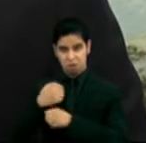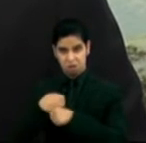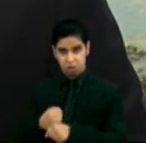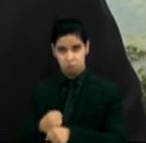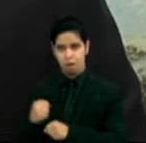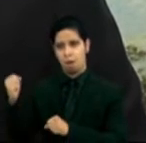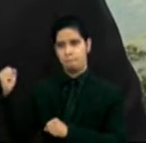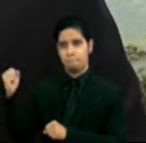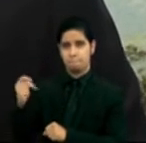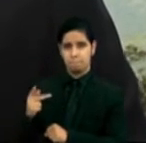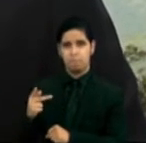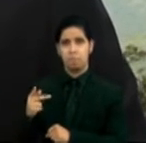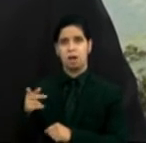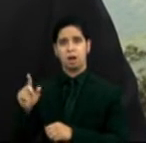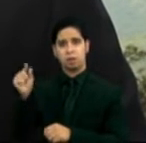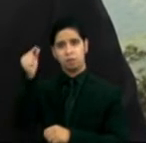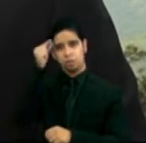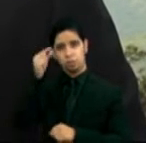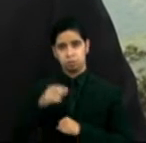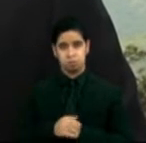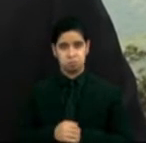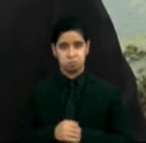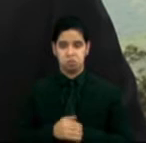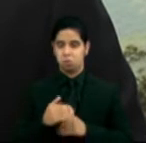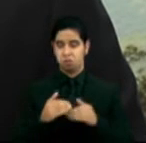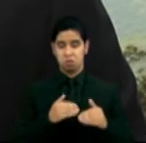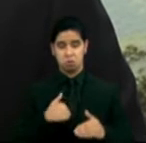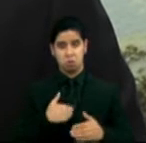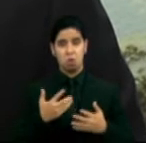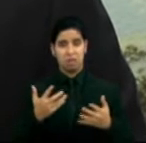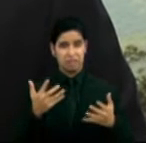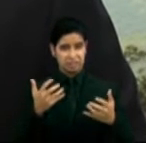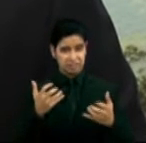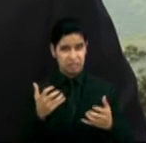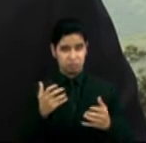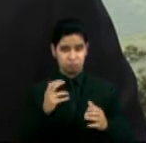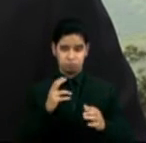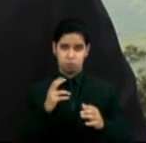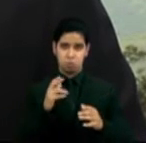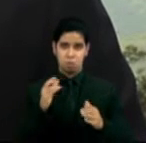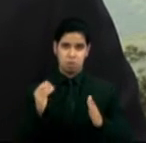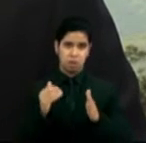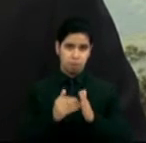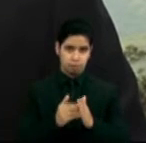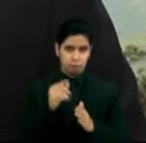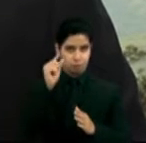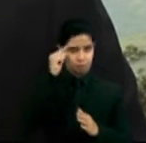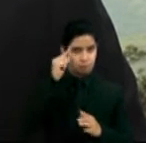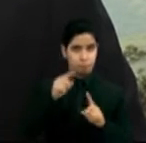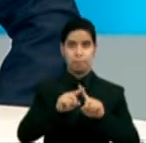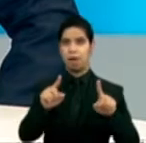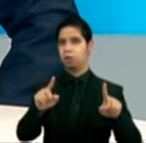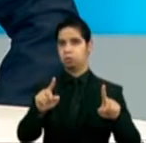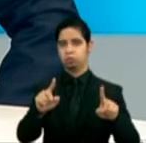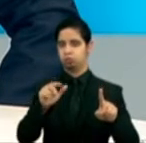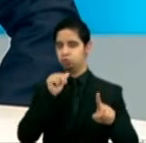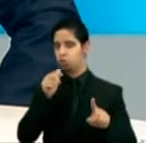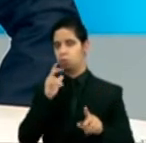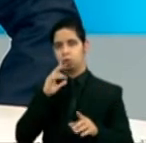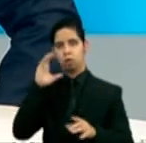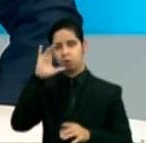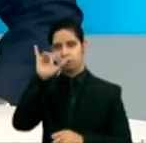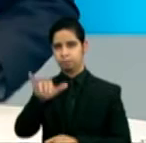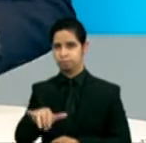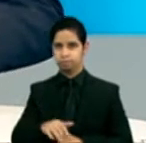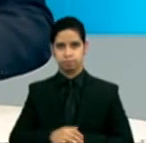aunque quiero hacerlo con todo mi corazón, no voy a buscar la reelección para la posición de gobernador.